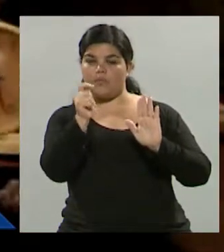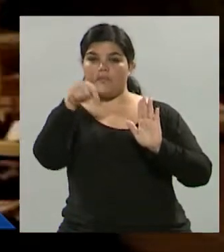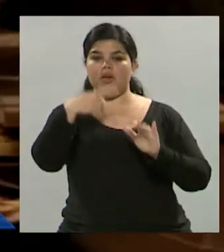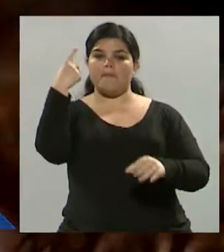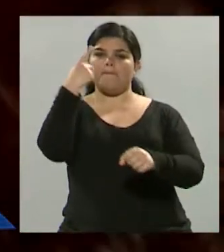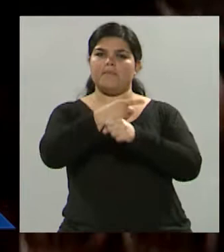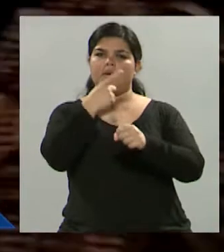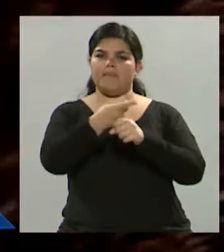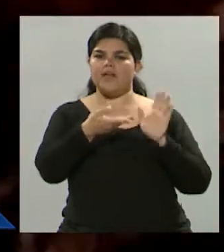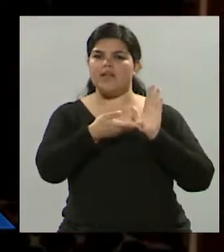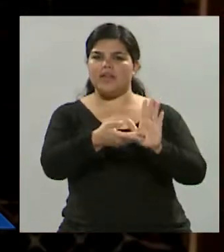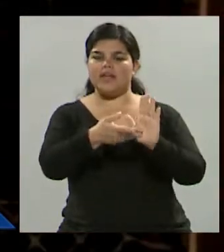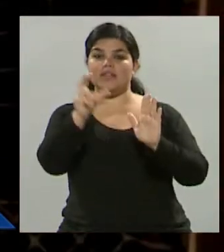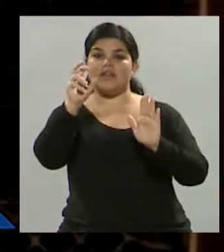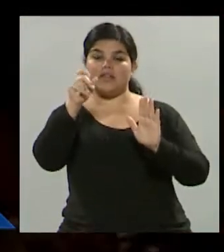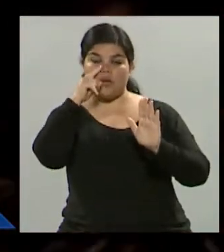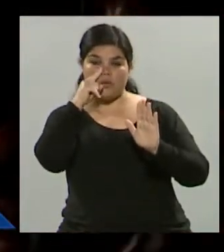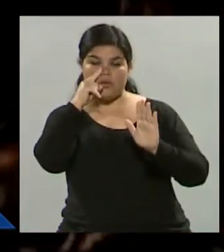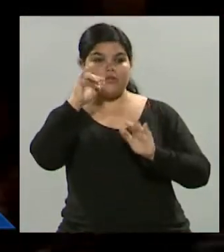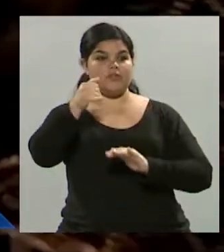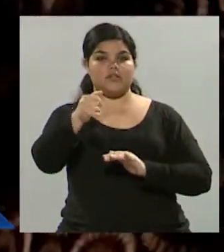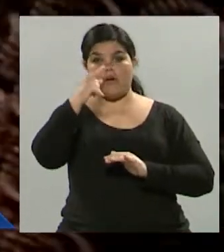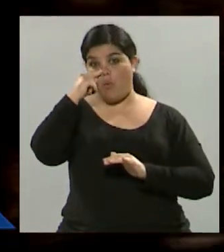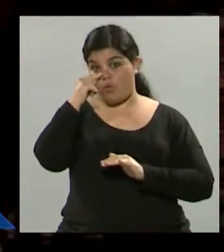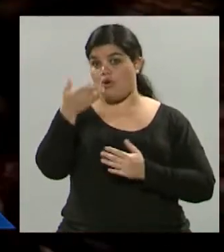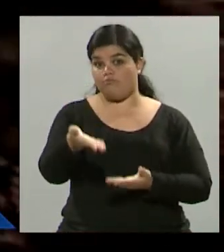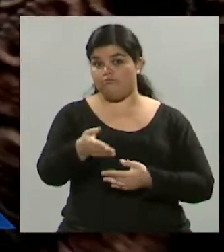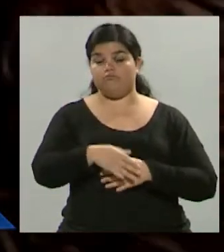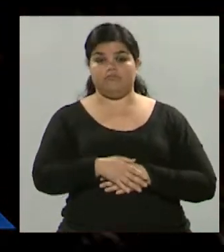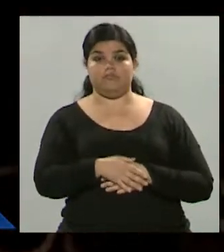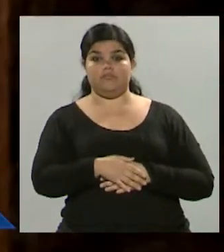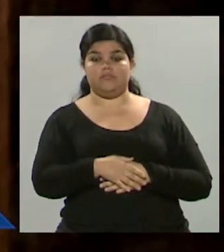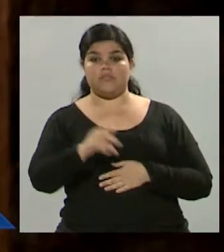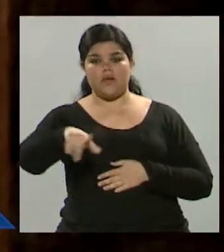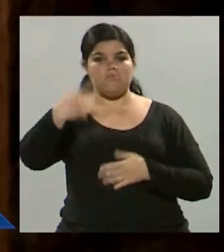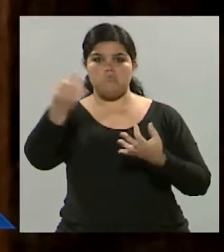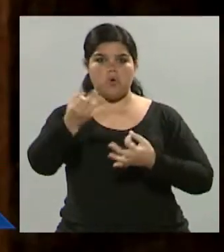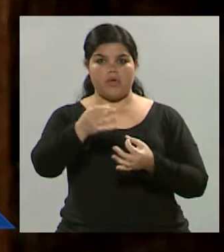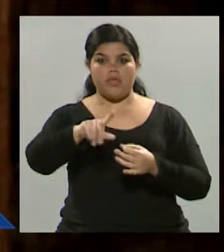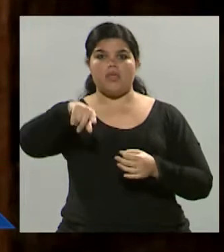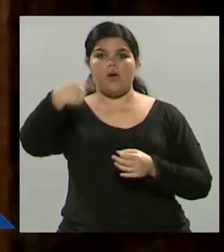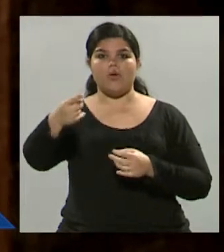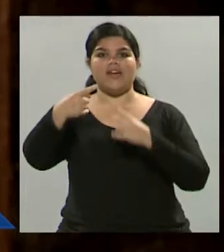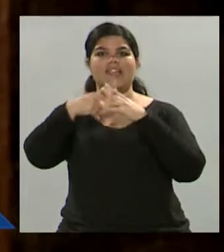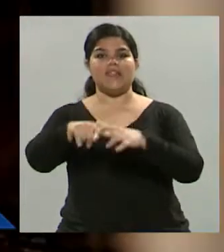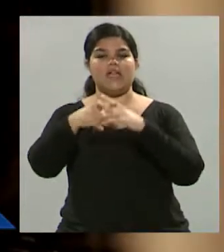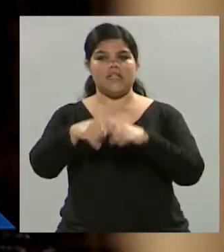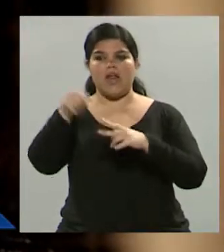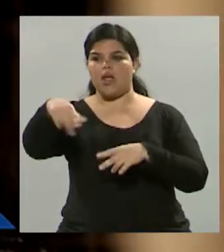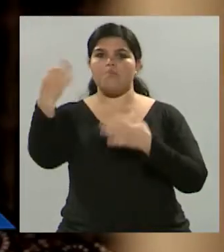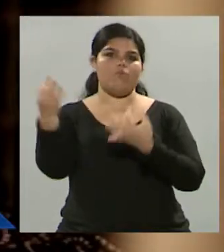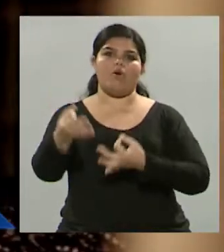fue el 30. Sí, el 30 de Ah, sí, junio. sobre finales. Nos fue bien. Después hicimos otra función en el Teatro del Taller, que también nos fue muy